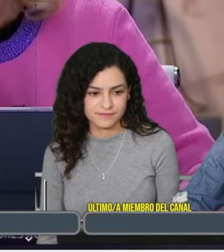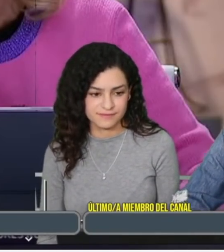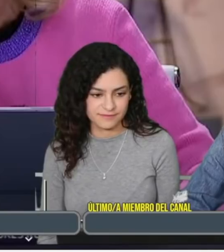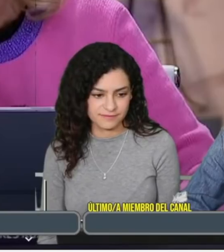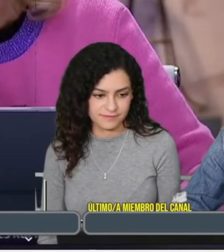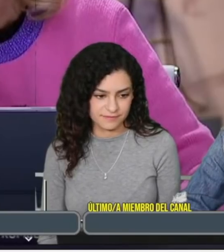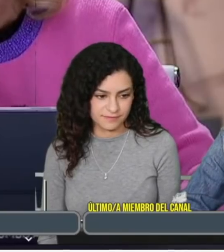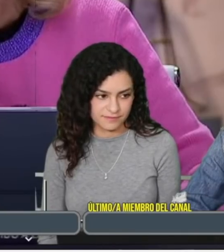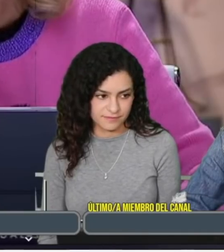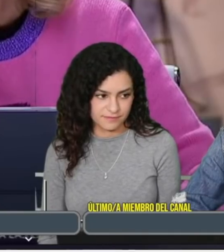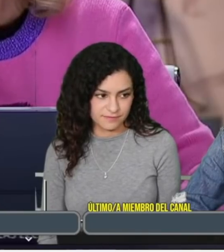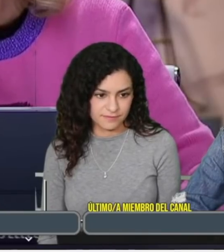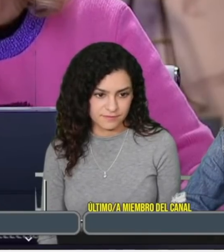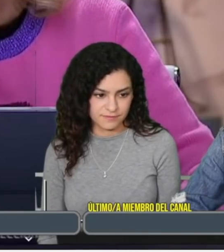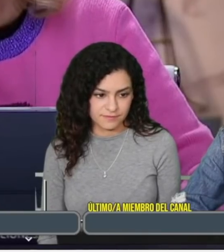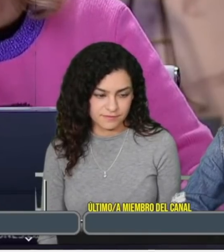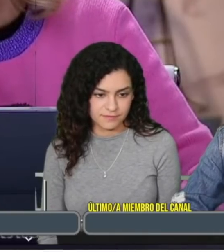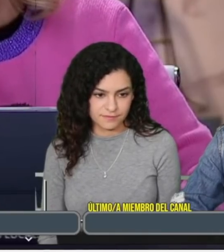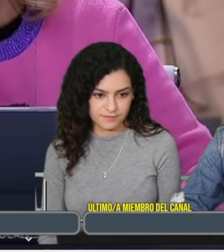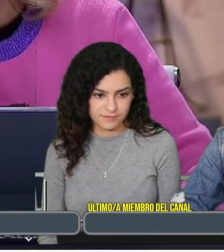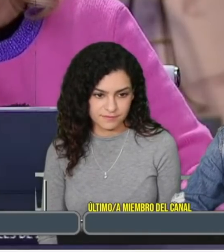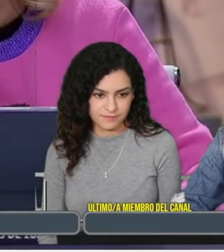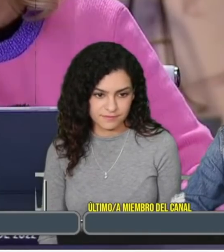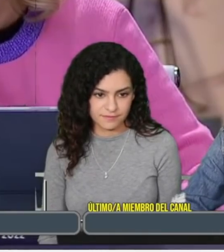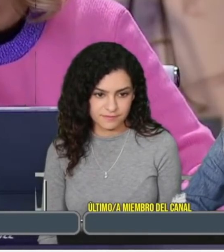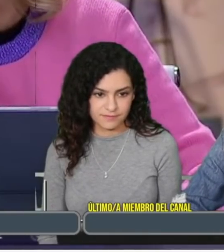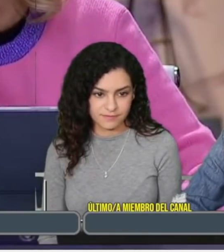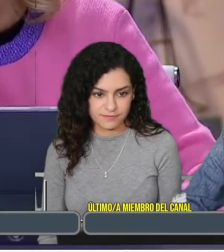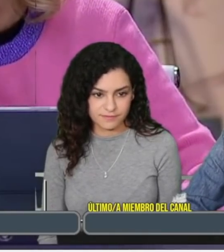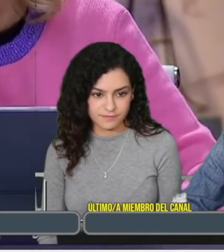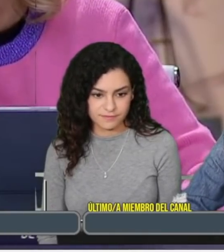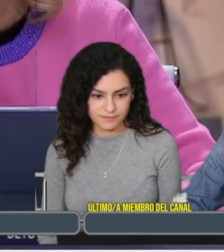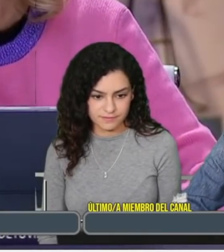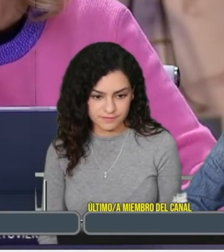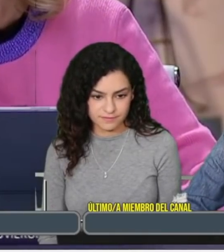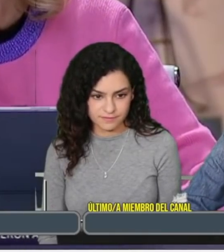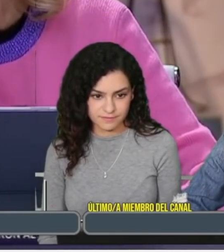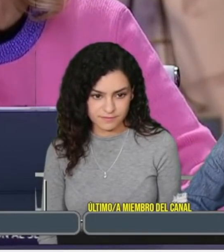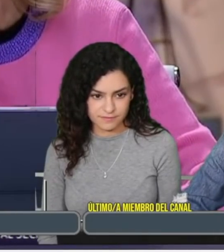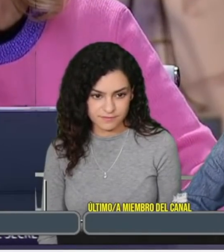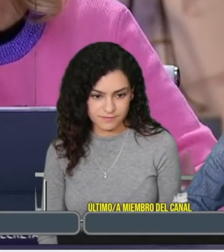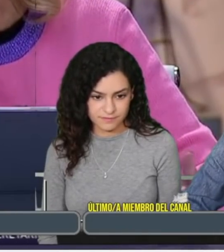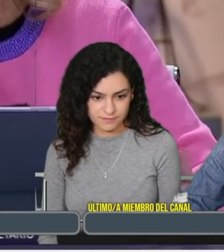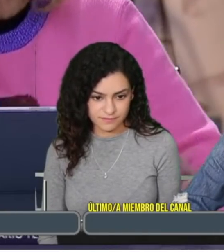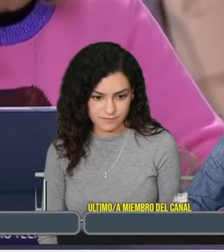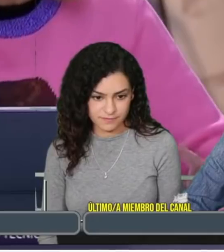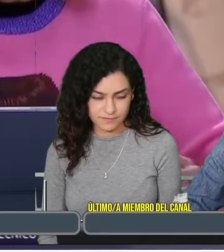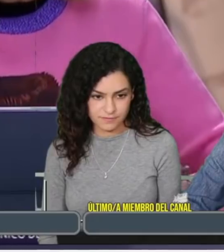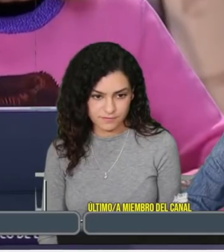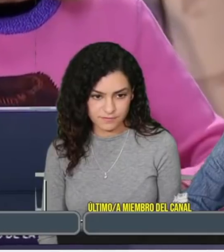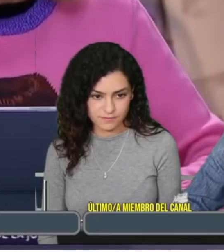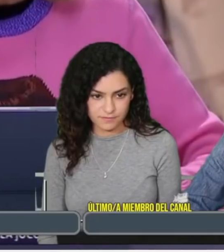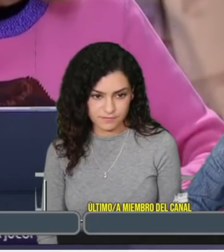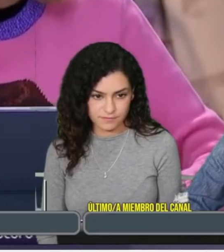escuchar. Este tema. Sí, caray. Híjoles. ¿Cómo está? ¿Qué sabes? Hablé con